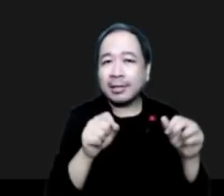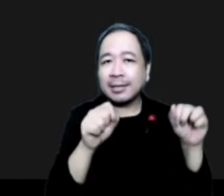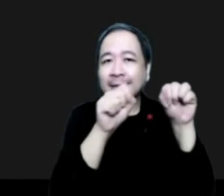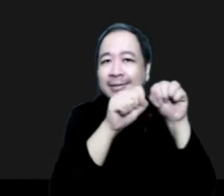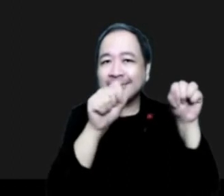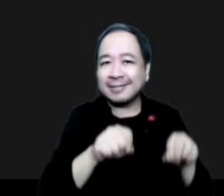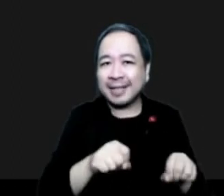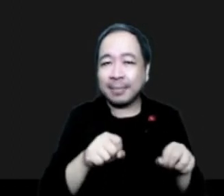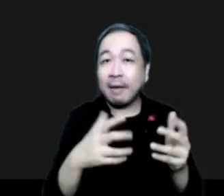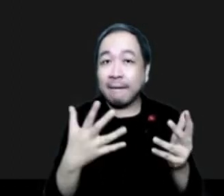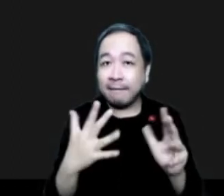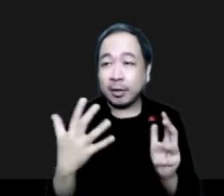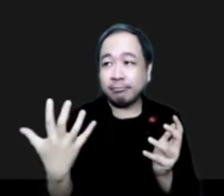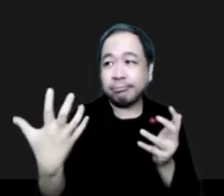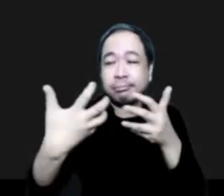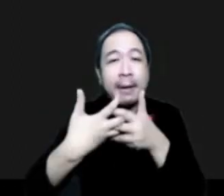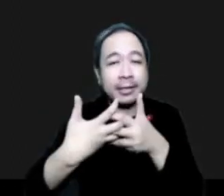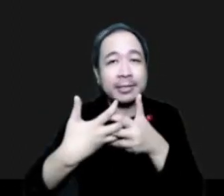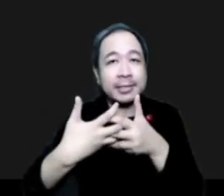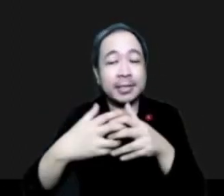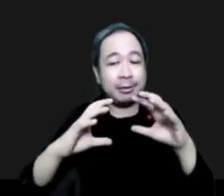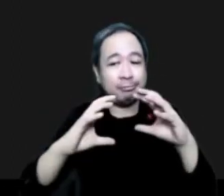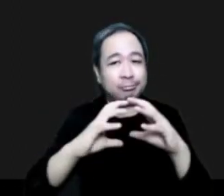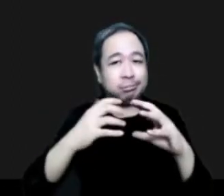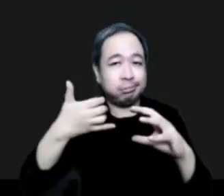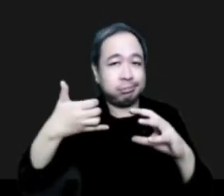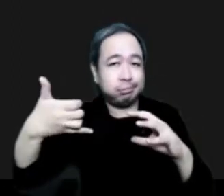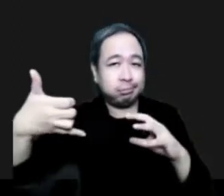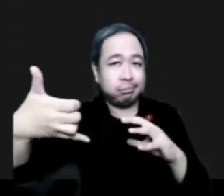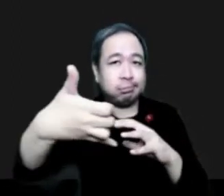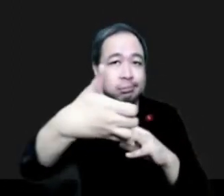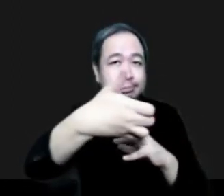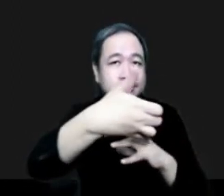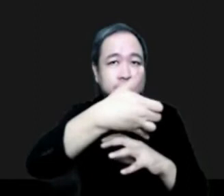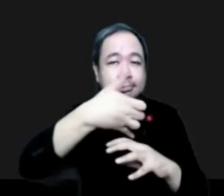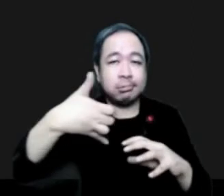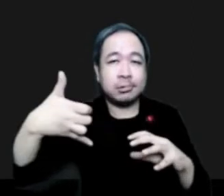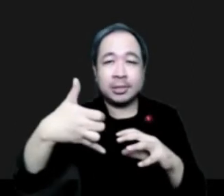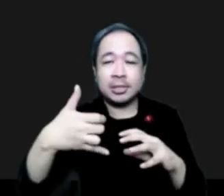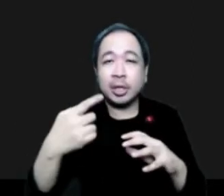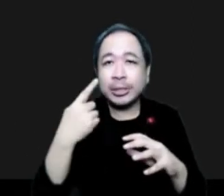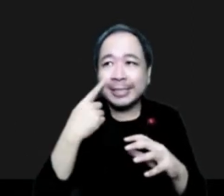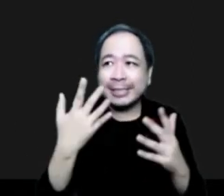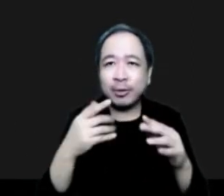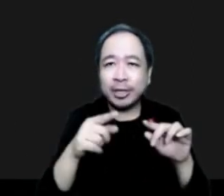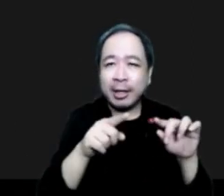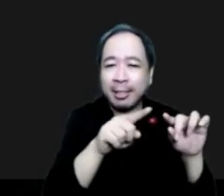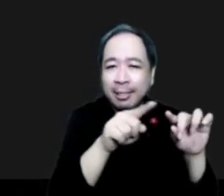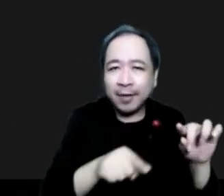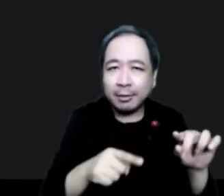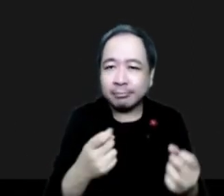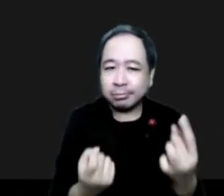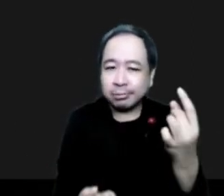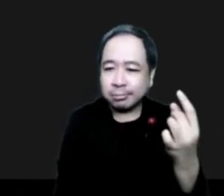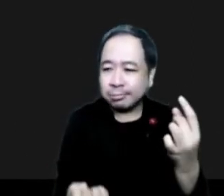georreferenciación de las descargas y también podemos observar otro elemento aquí